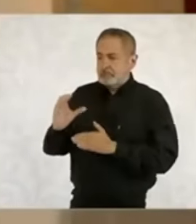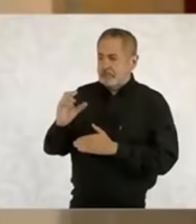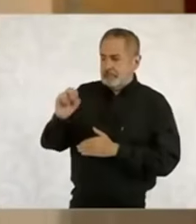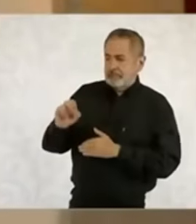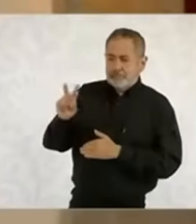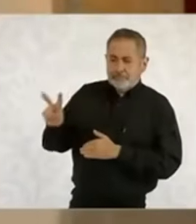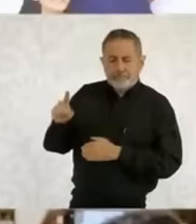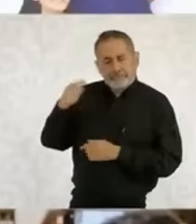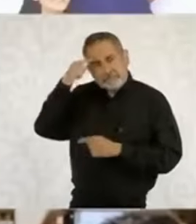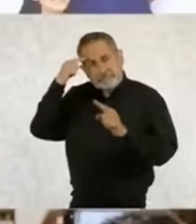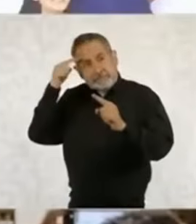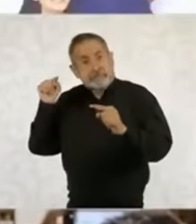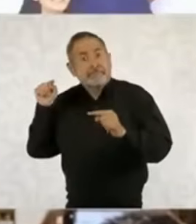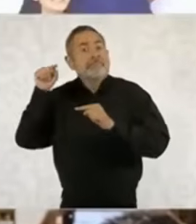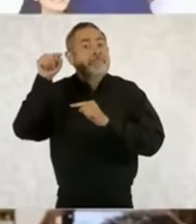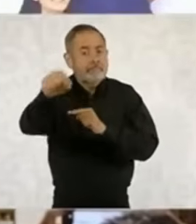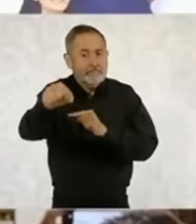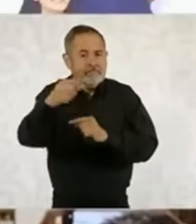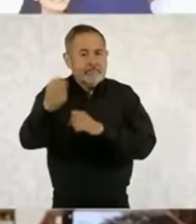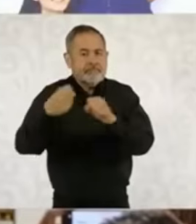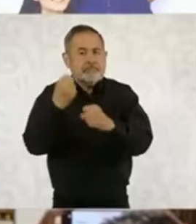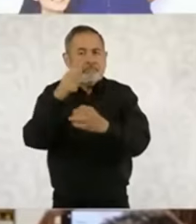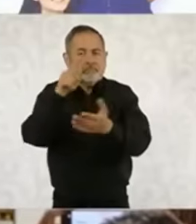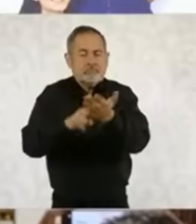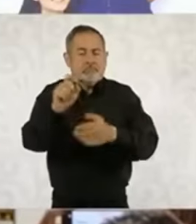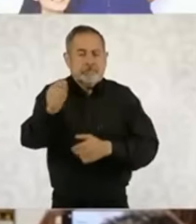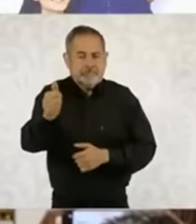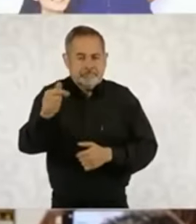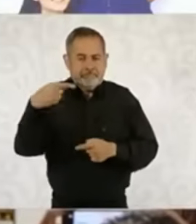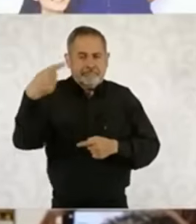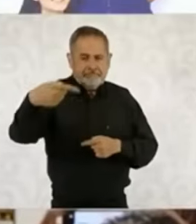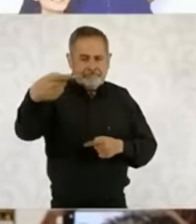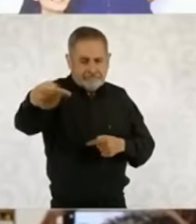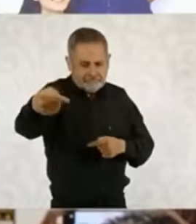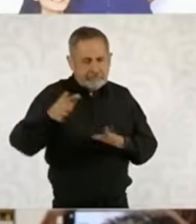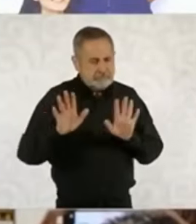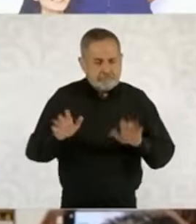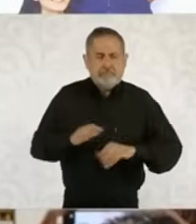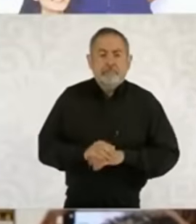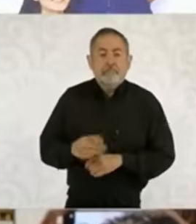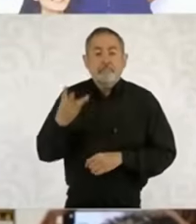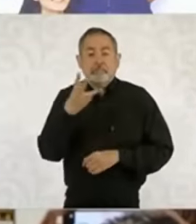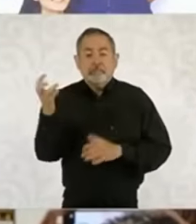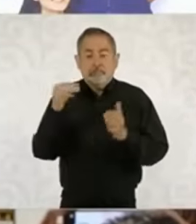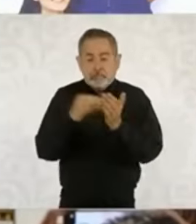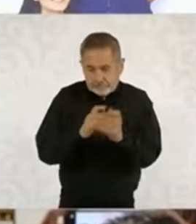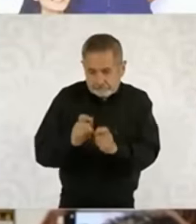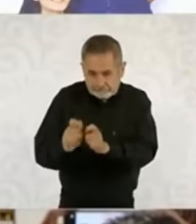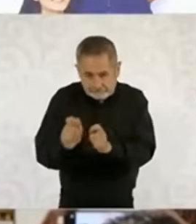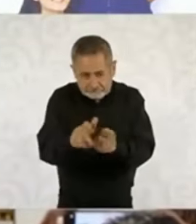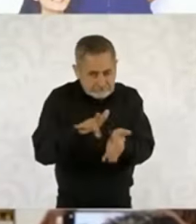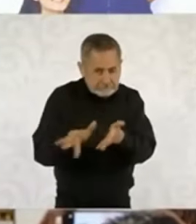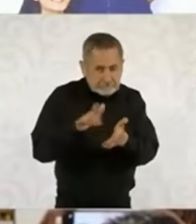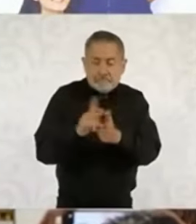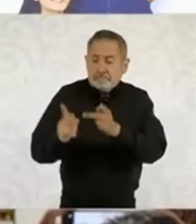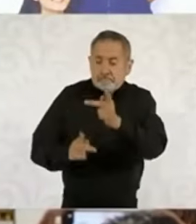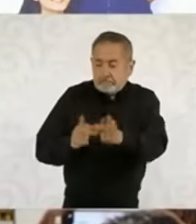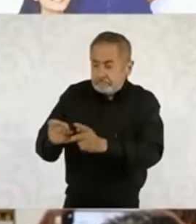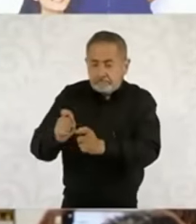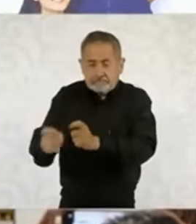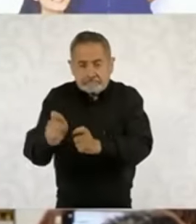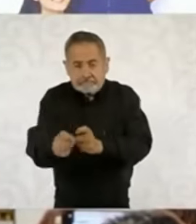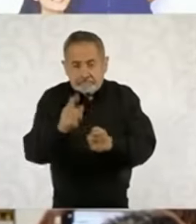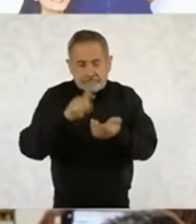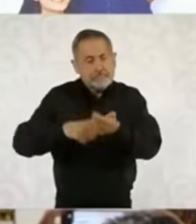más adelante considerando el ejercicio 2026. 300.000 apoyos de créditos